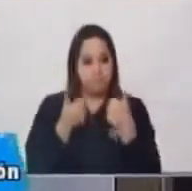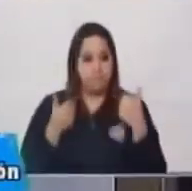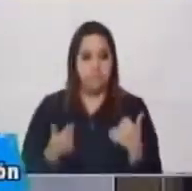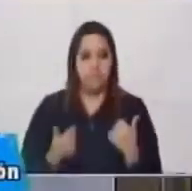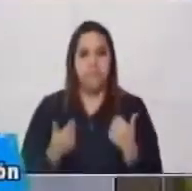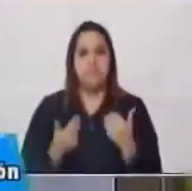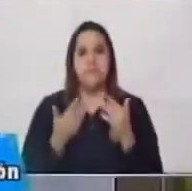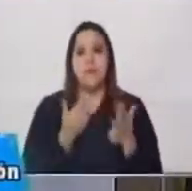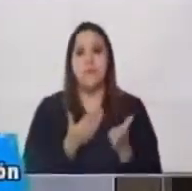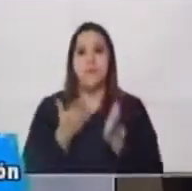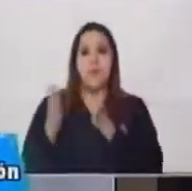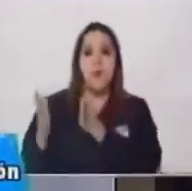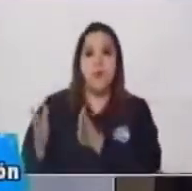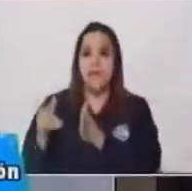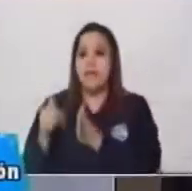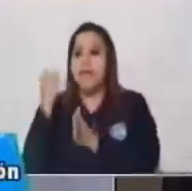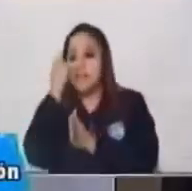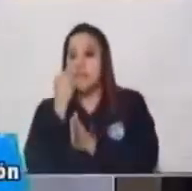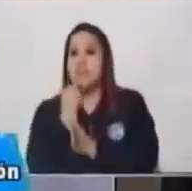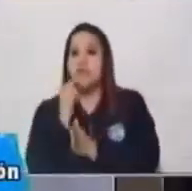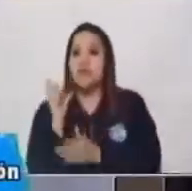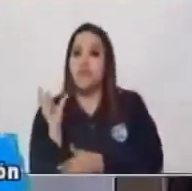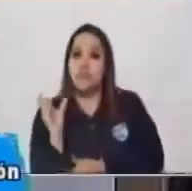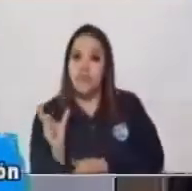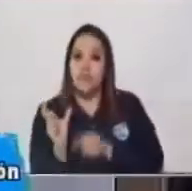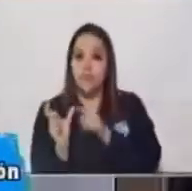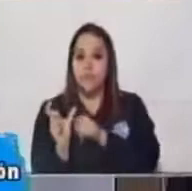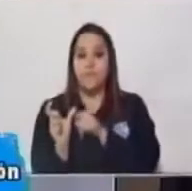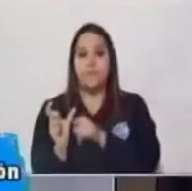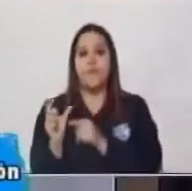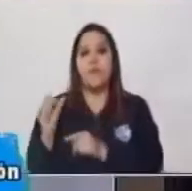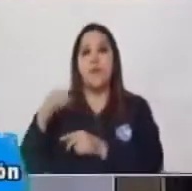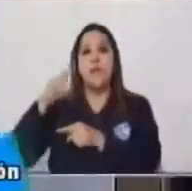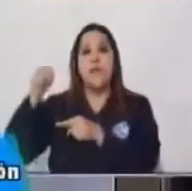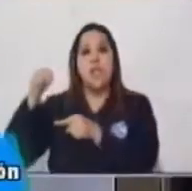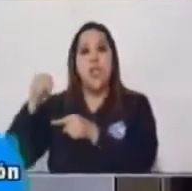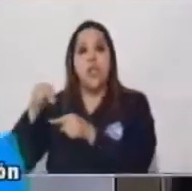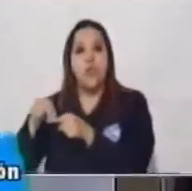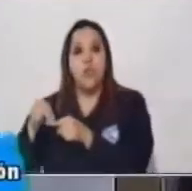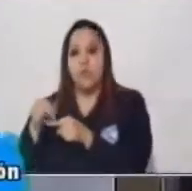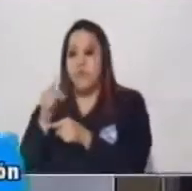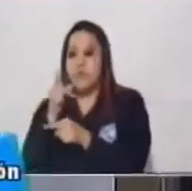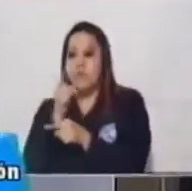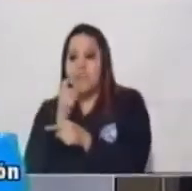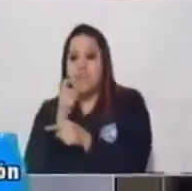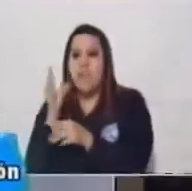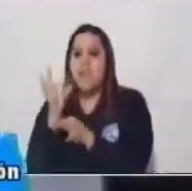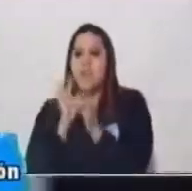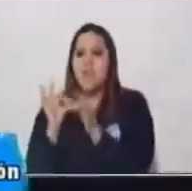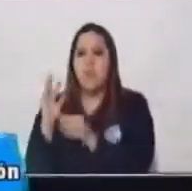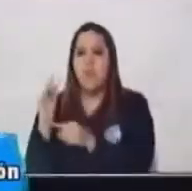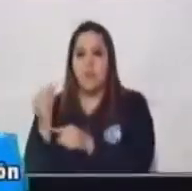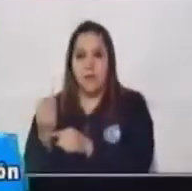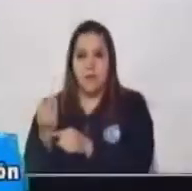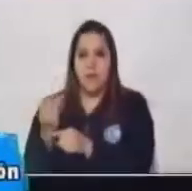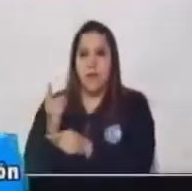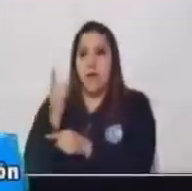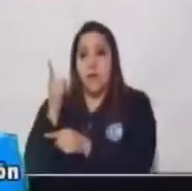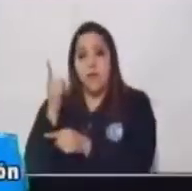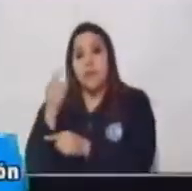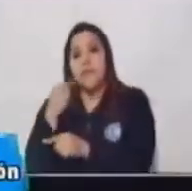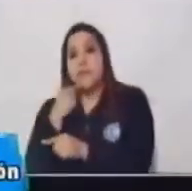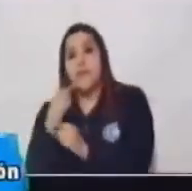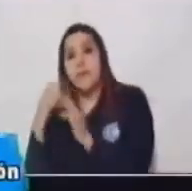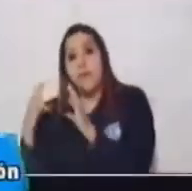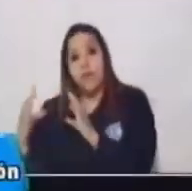encontrar el núcleo. El núcleo responde precisamente a la palabra quién o qué. Pero en este caso, la pelota tiene